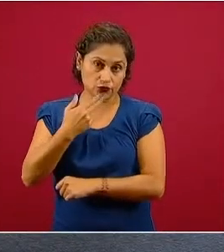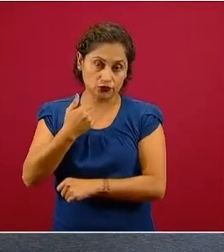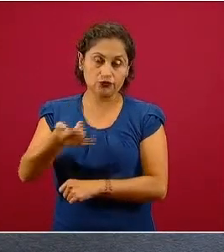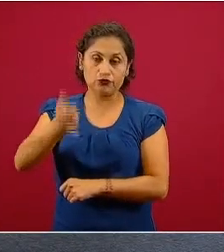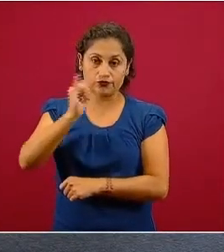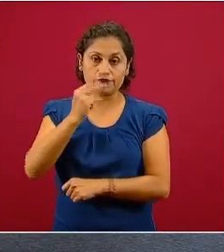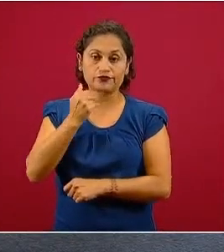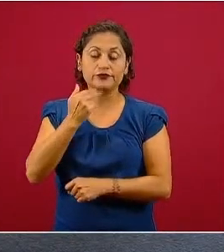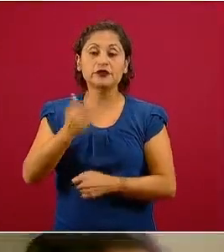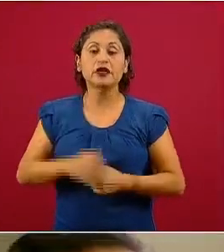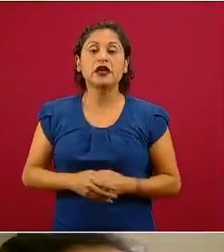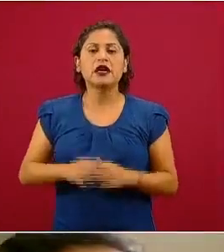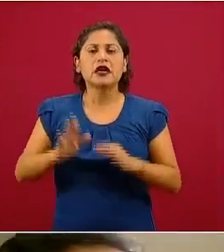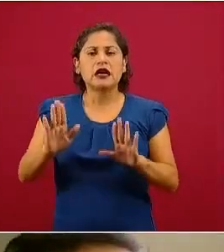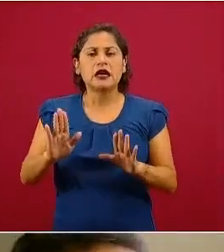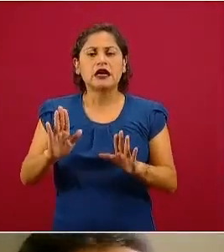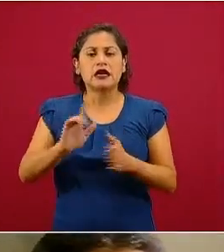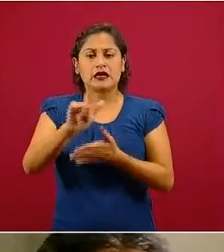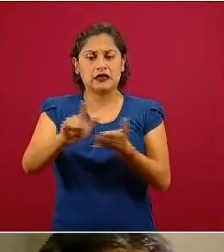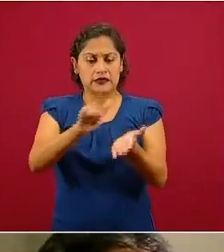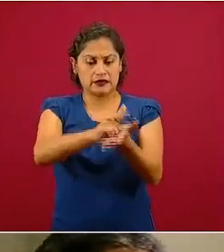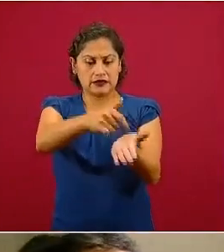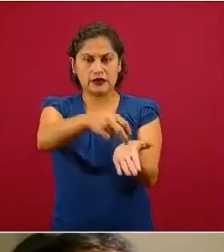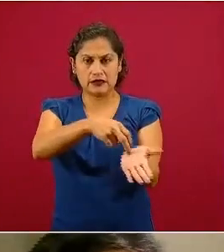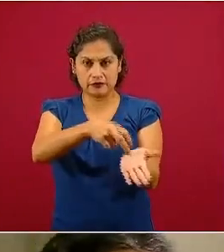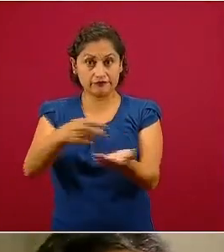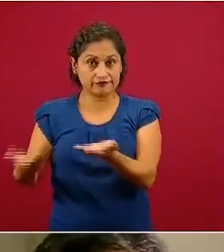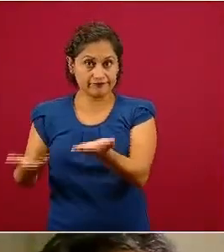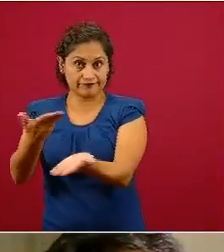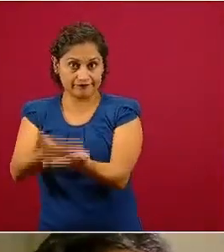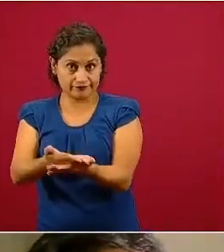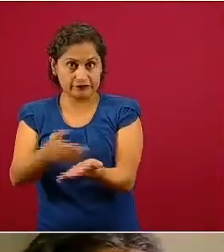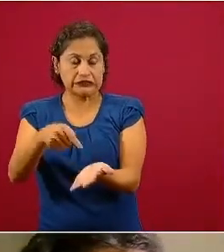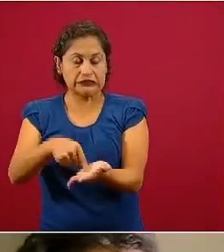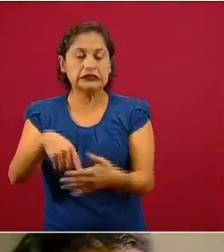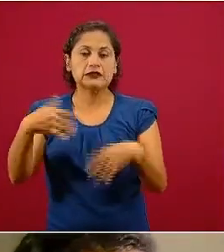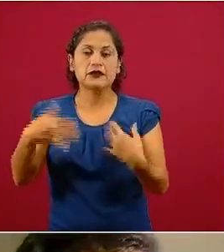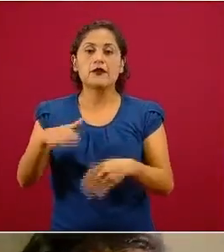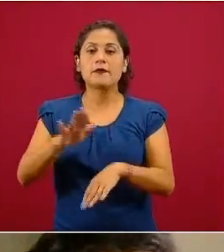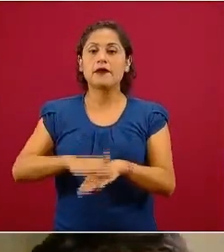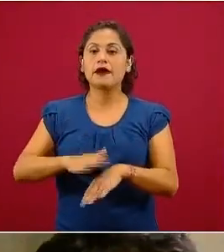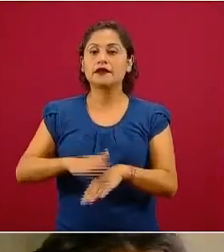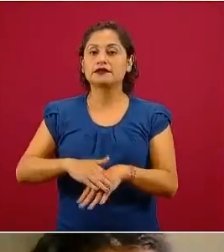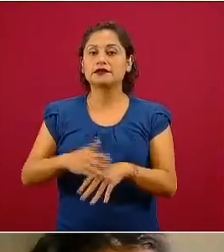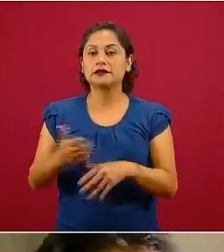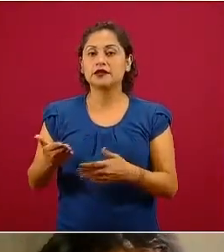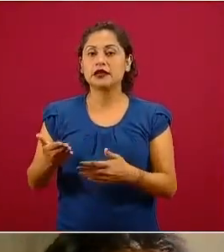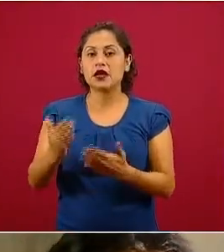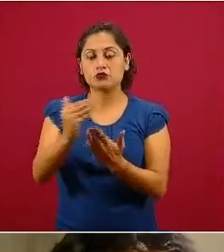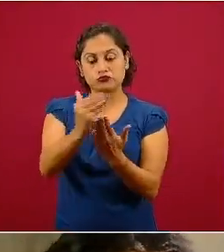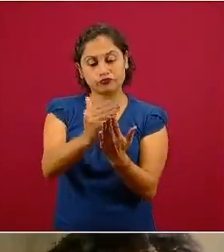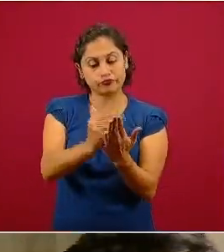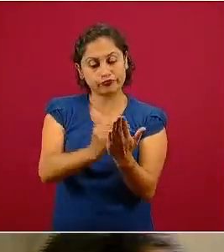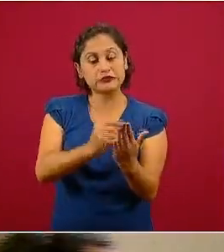de medidas, parece que es una reforma bastante amplia, que propone incluso gravar alimentos que son